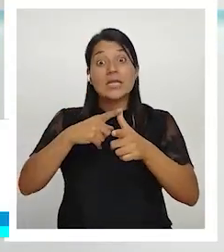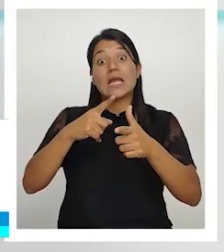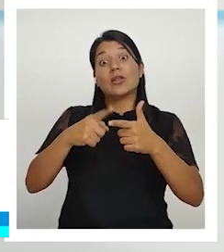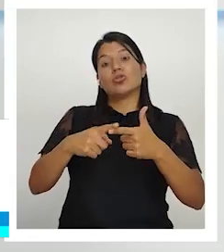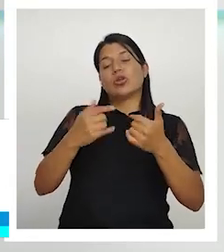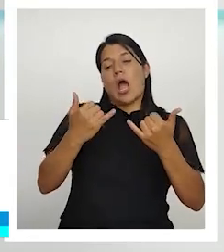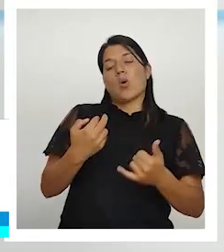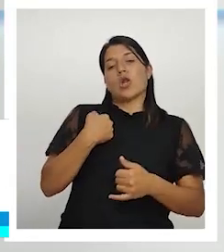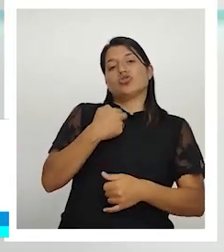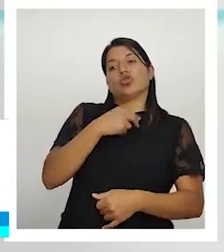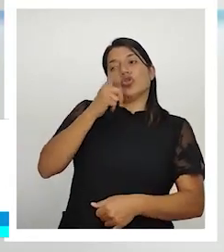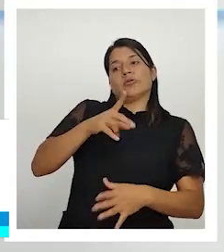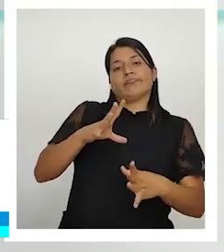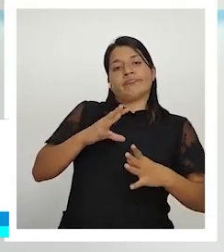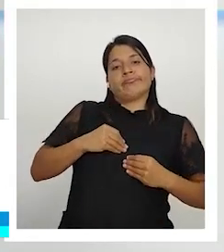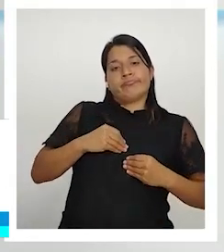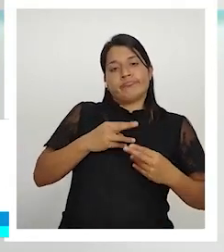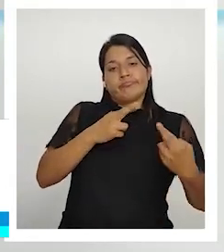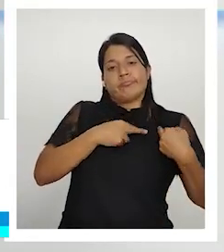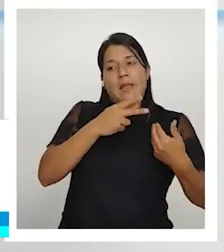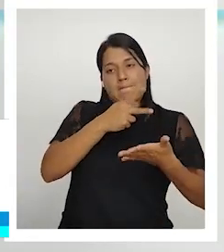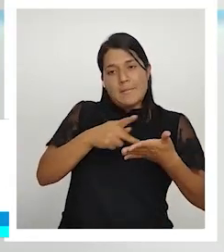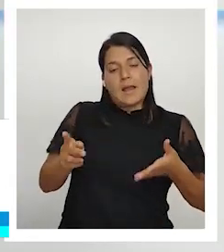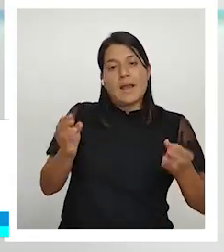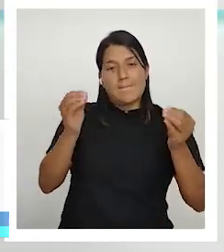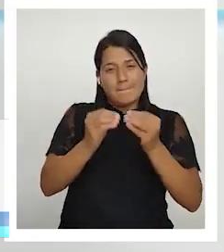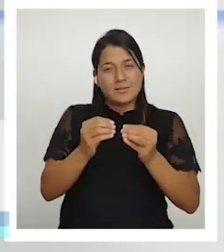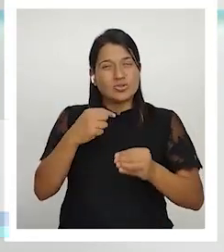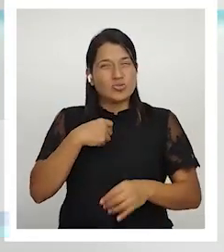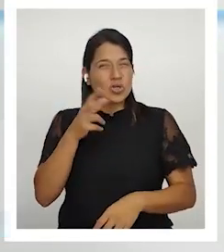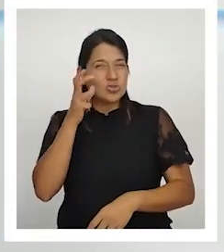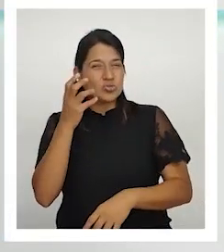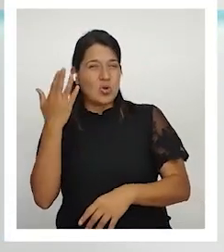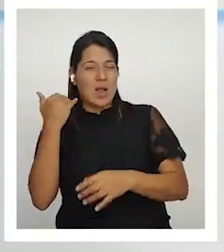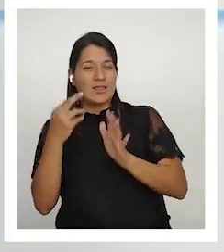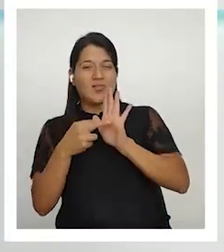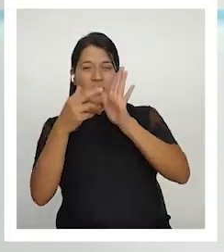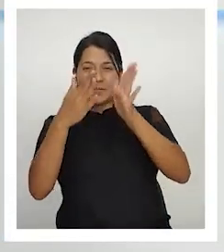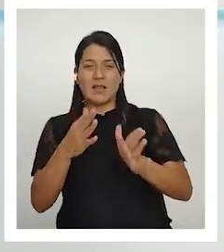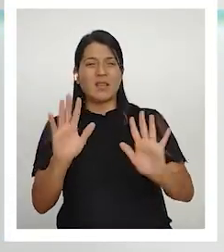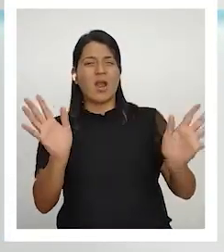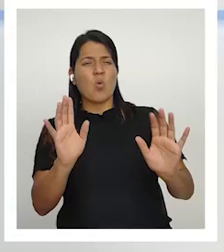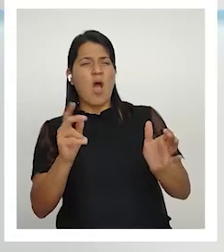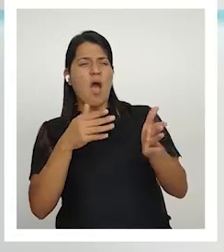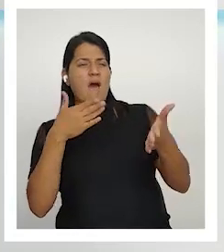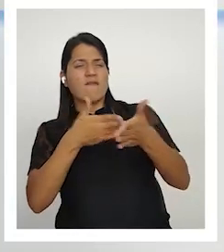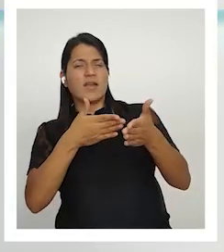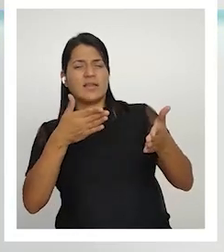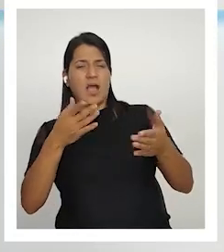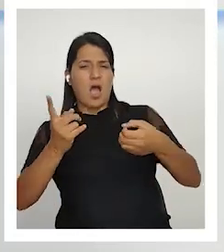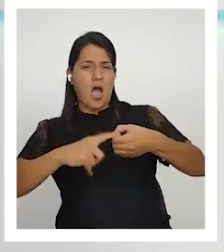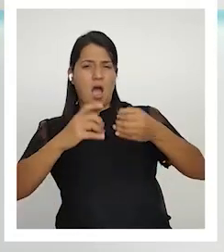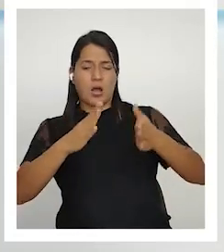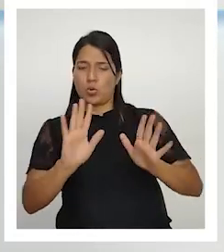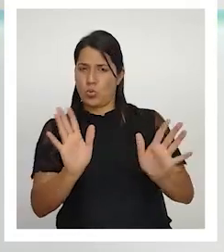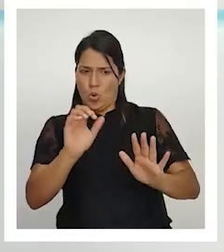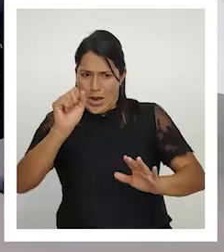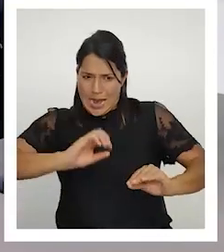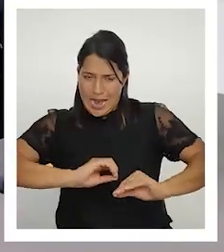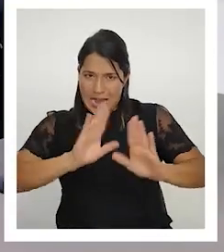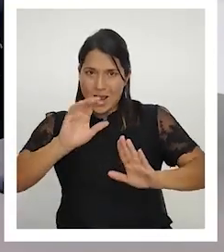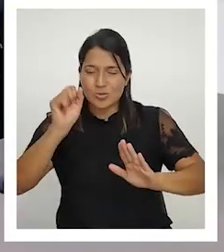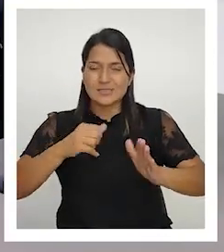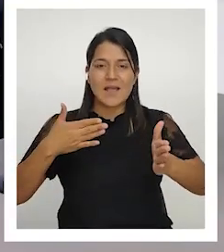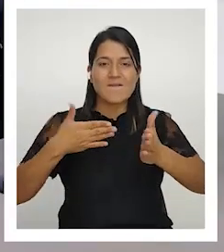efecto, insisto, sí o sí, aunque escuché el otro día al intendente decir que no, por supuesto que va a tener un efecto sobre la afiliación.